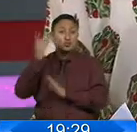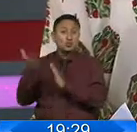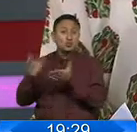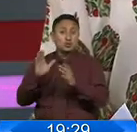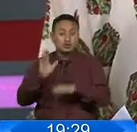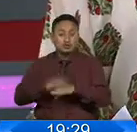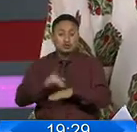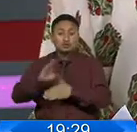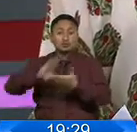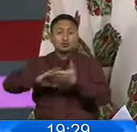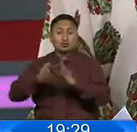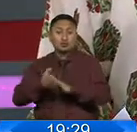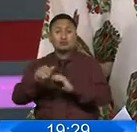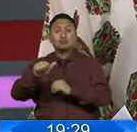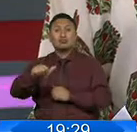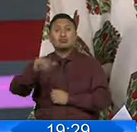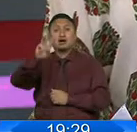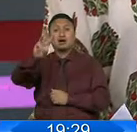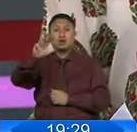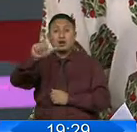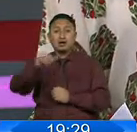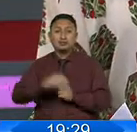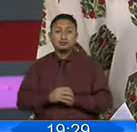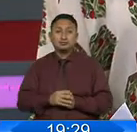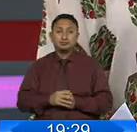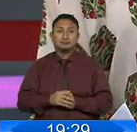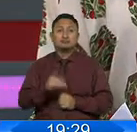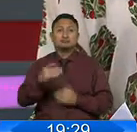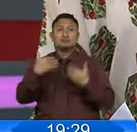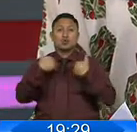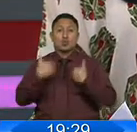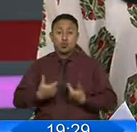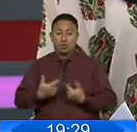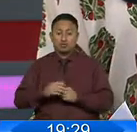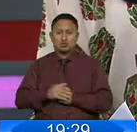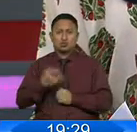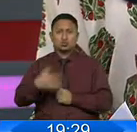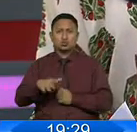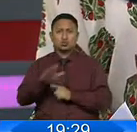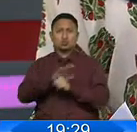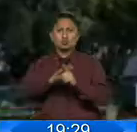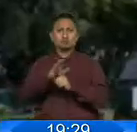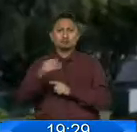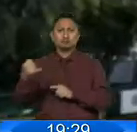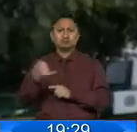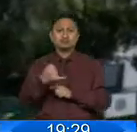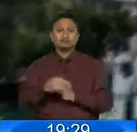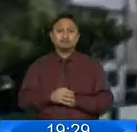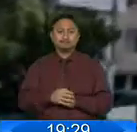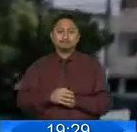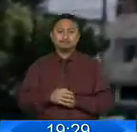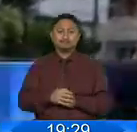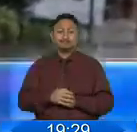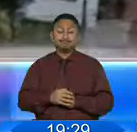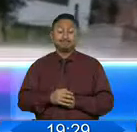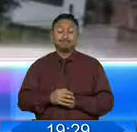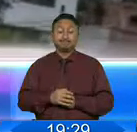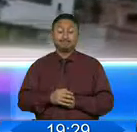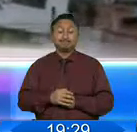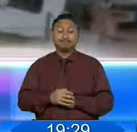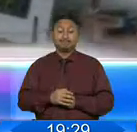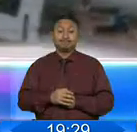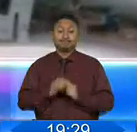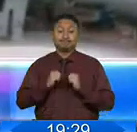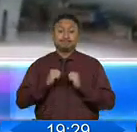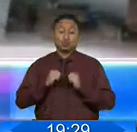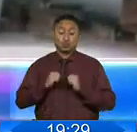la comunidad Agua. El cadáver fue encontrado con signos de violencia sexual. Existe conmoción y tristeza por el hallazgo del cuerpo sin